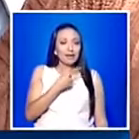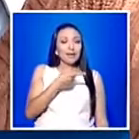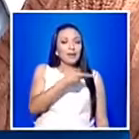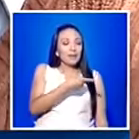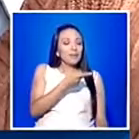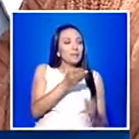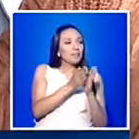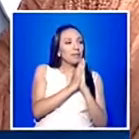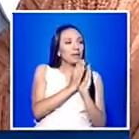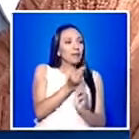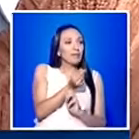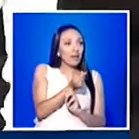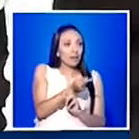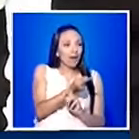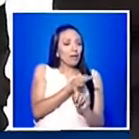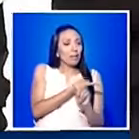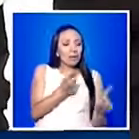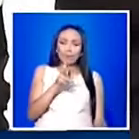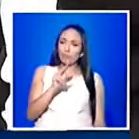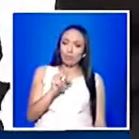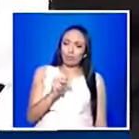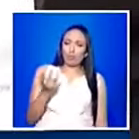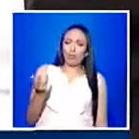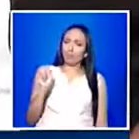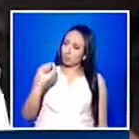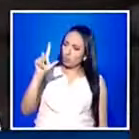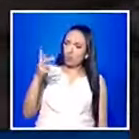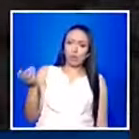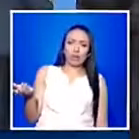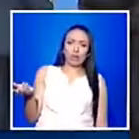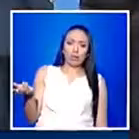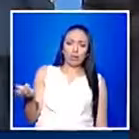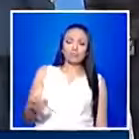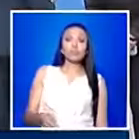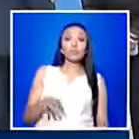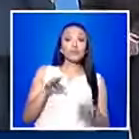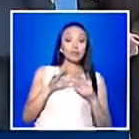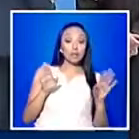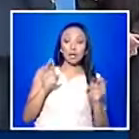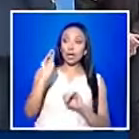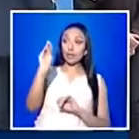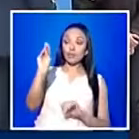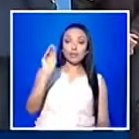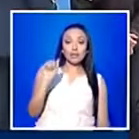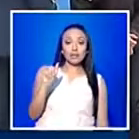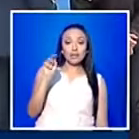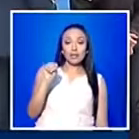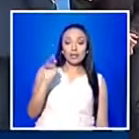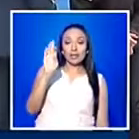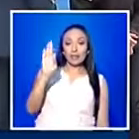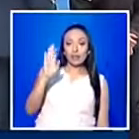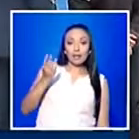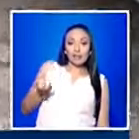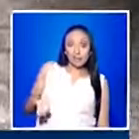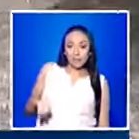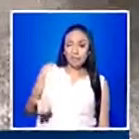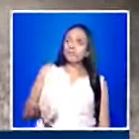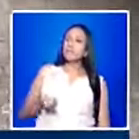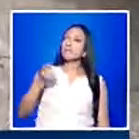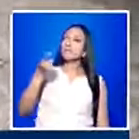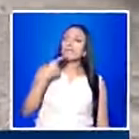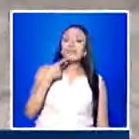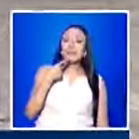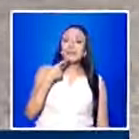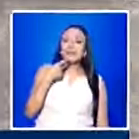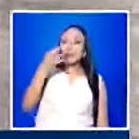pero cada día, ¿no? Pues el hecho fue alertado a las autoridades de la AMT, quienes en coordinación con la policía prendieron al hombre